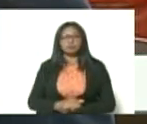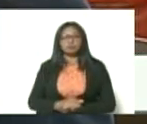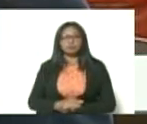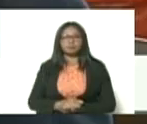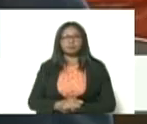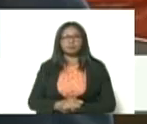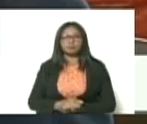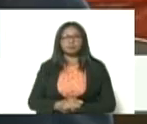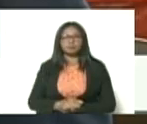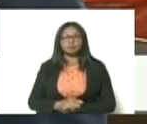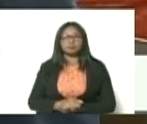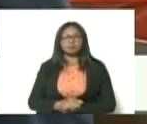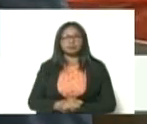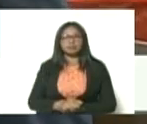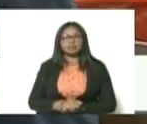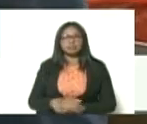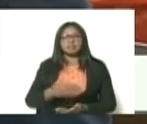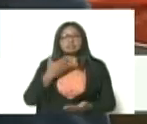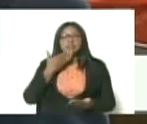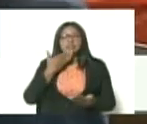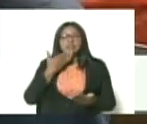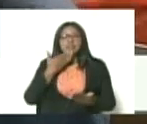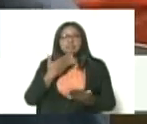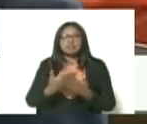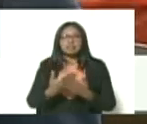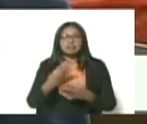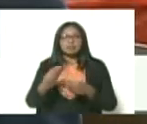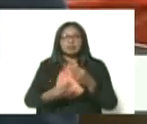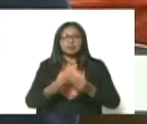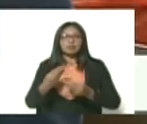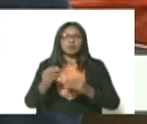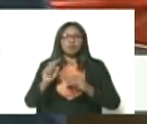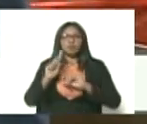la oportunidad para hacer una pregunta.